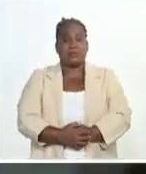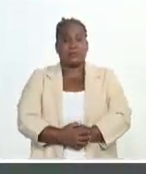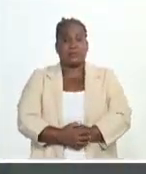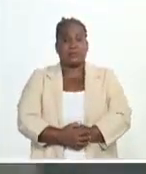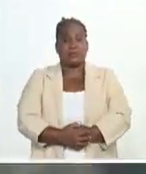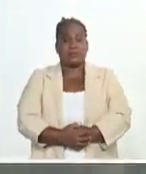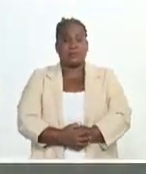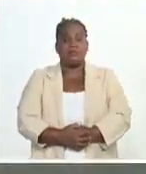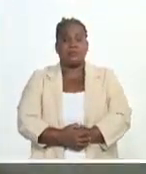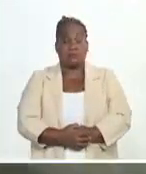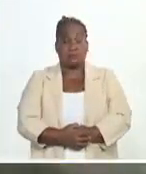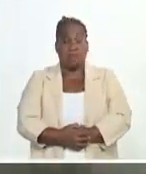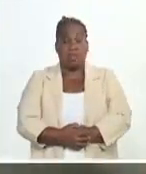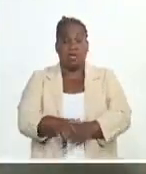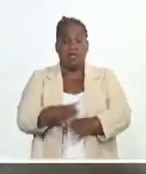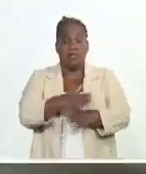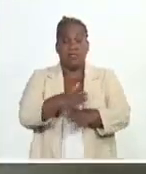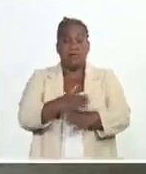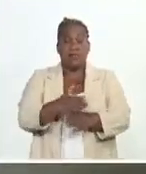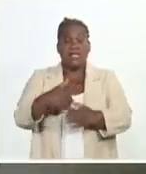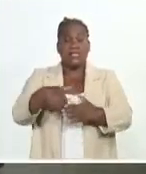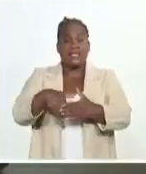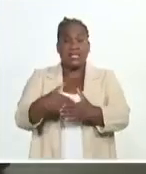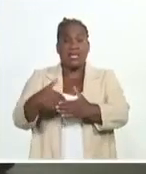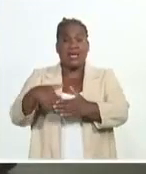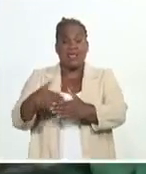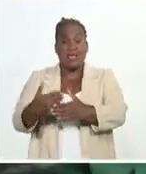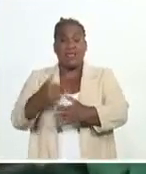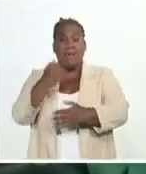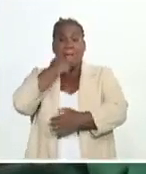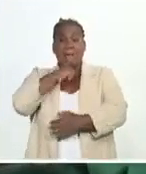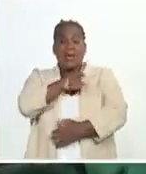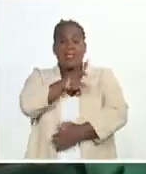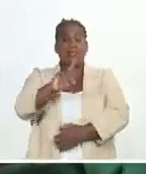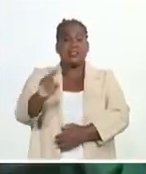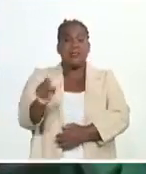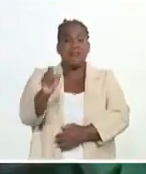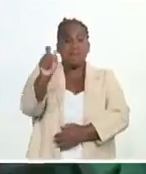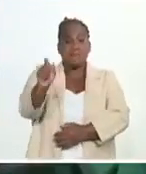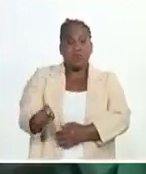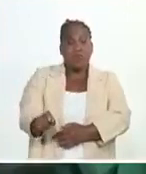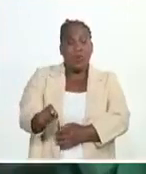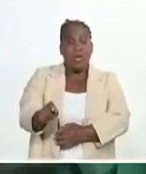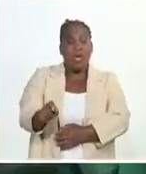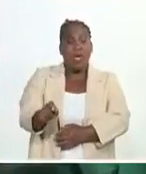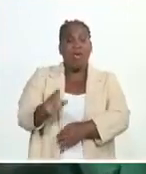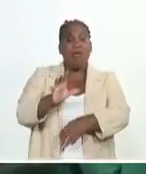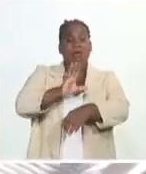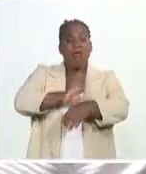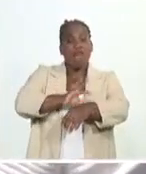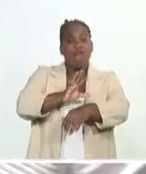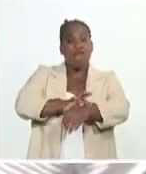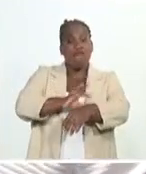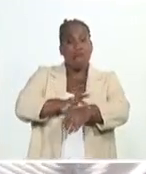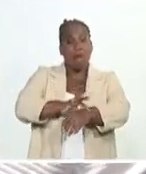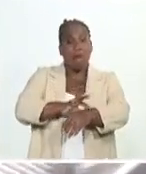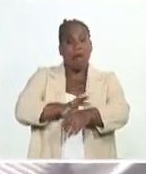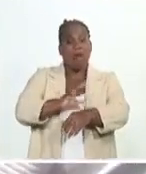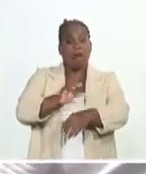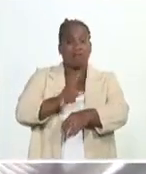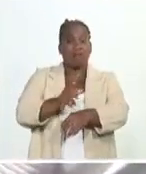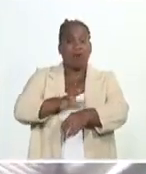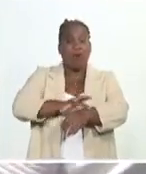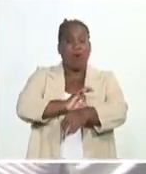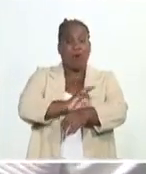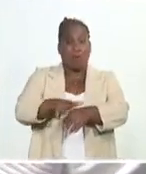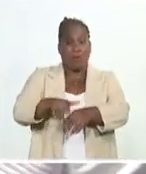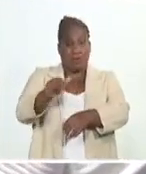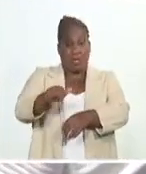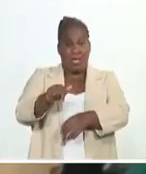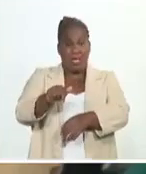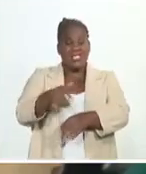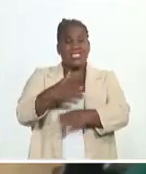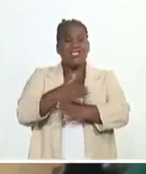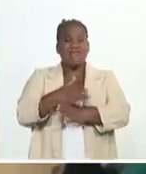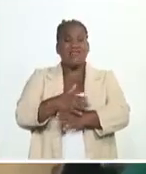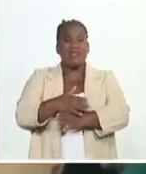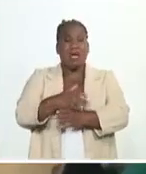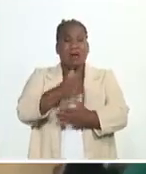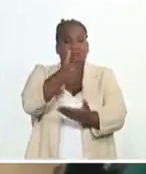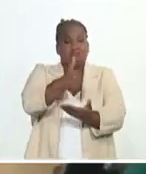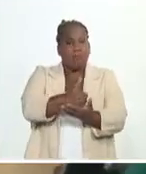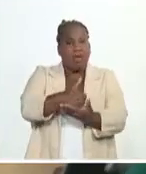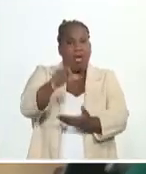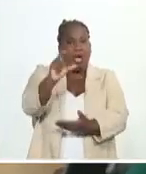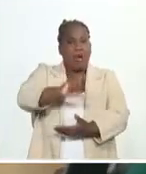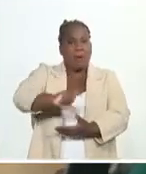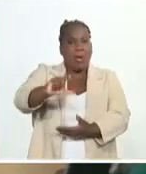Varias jornadas reportándose más de 100 contagiados de COVID en Camagüey han colocado a la región agramontina en una situación extremadamente